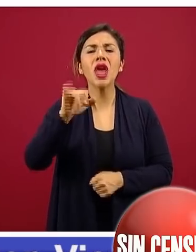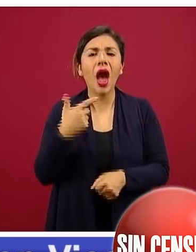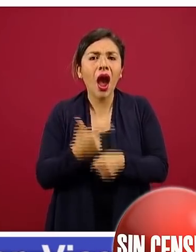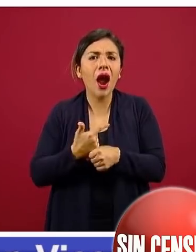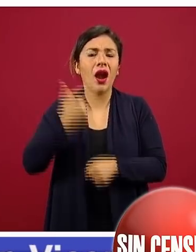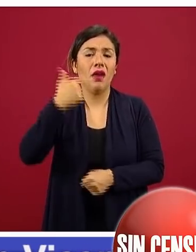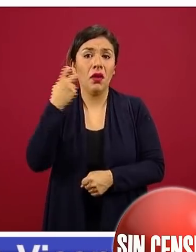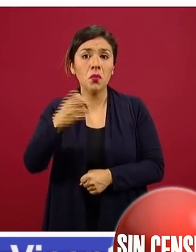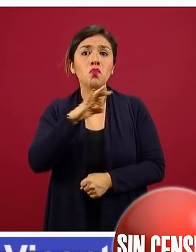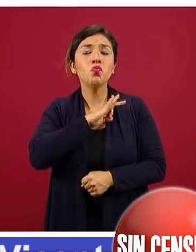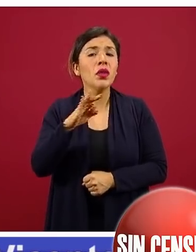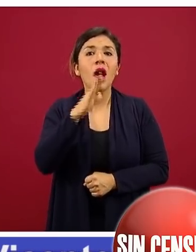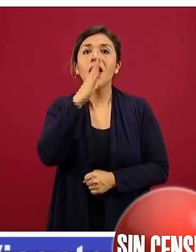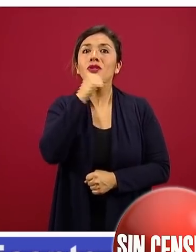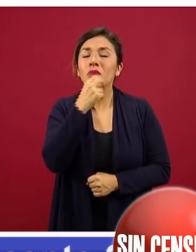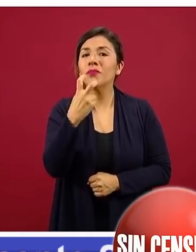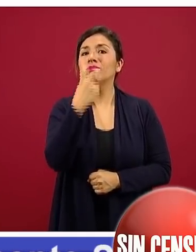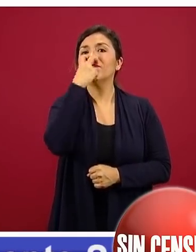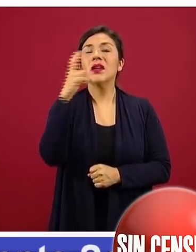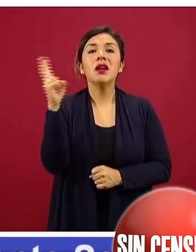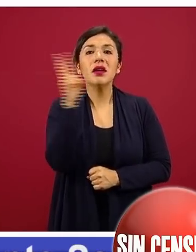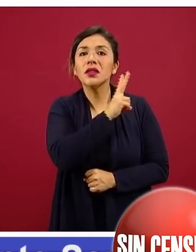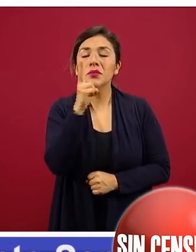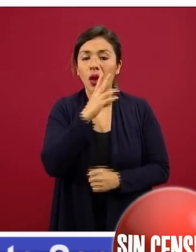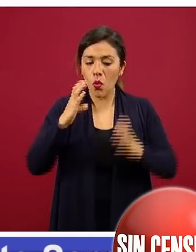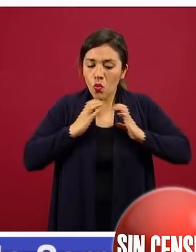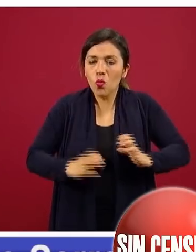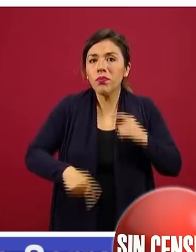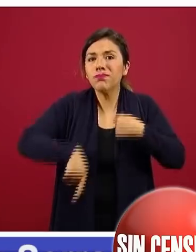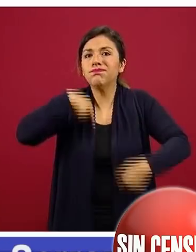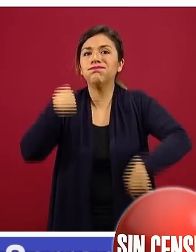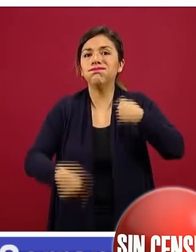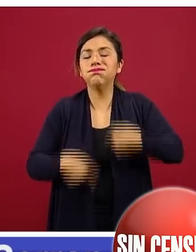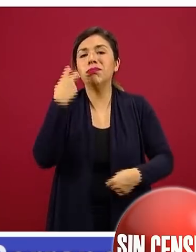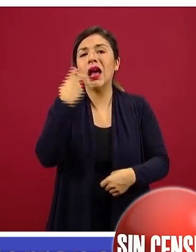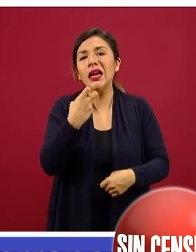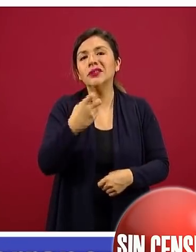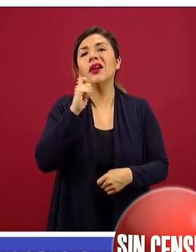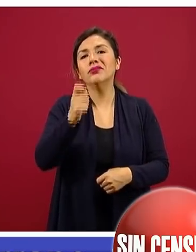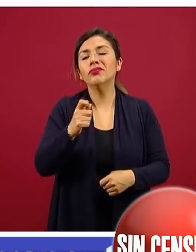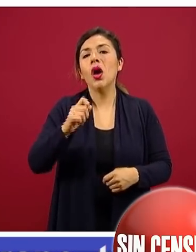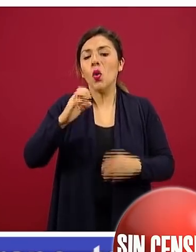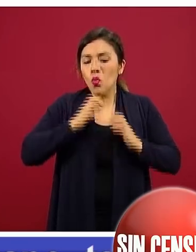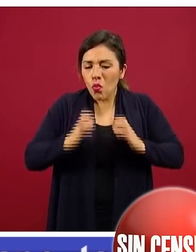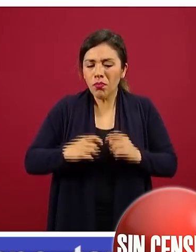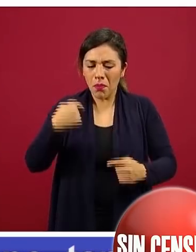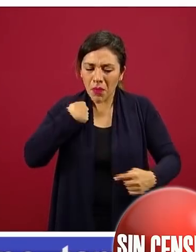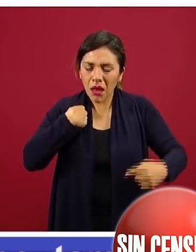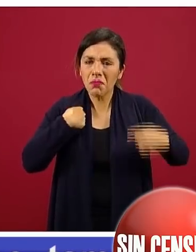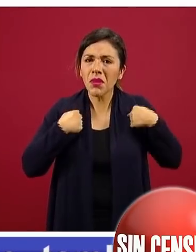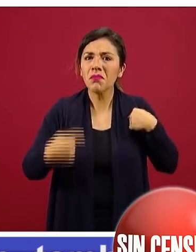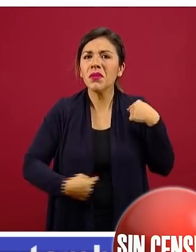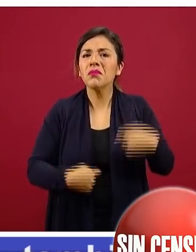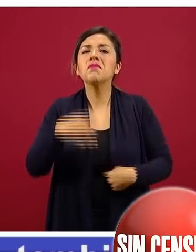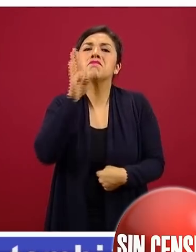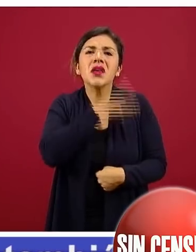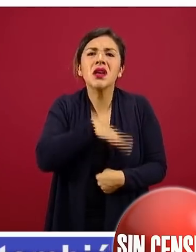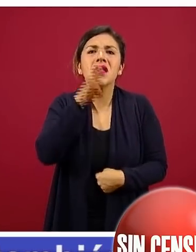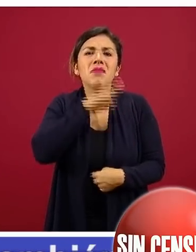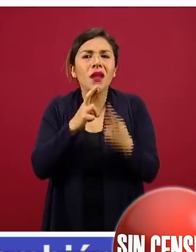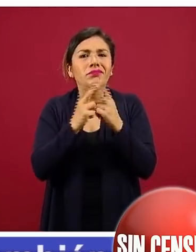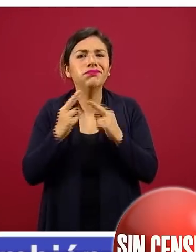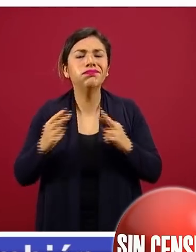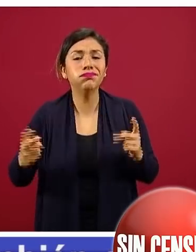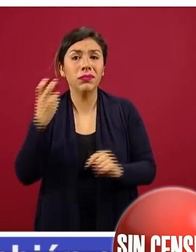afectar la capacidad de oxigenar el organismo, y eso tiene consecuencias sobre los otros órganos y el